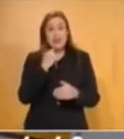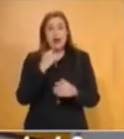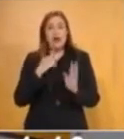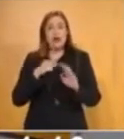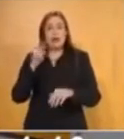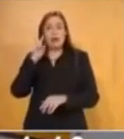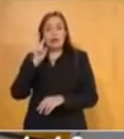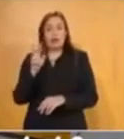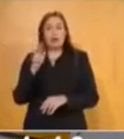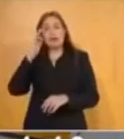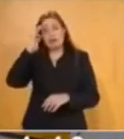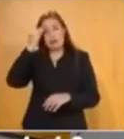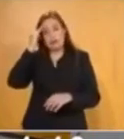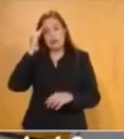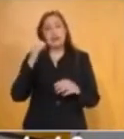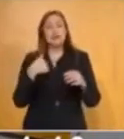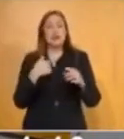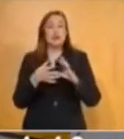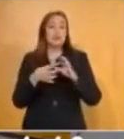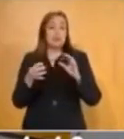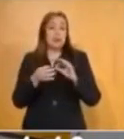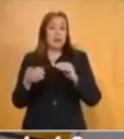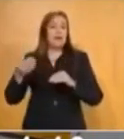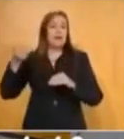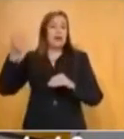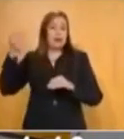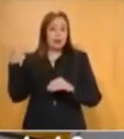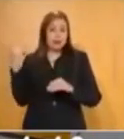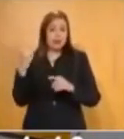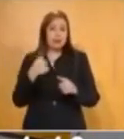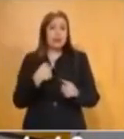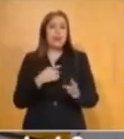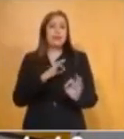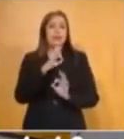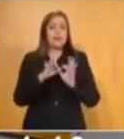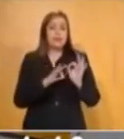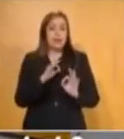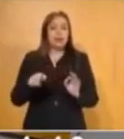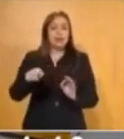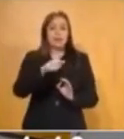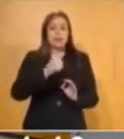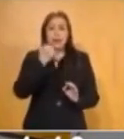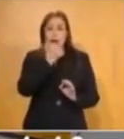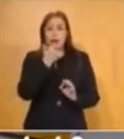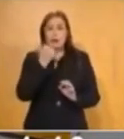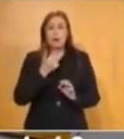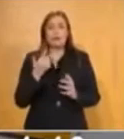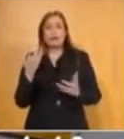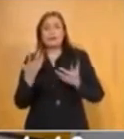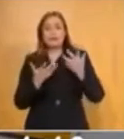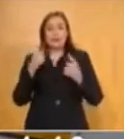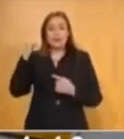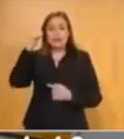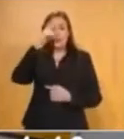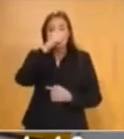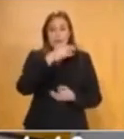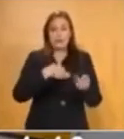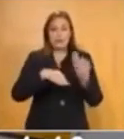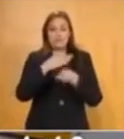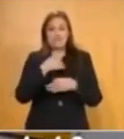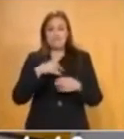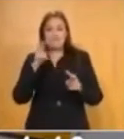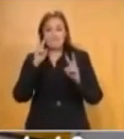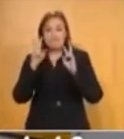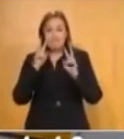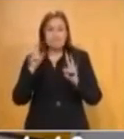comenzó, explicaba al inicio que estamos tratando de ayudar a los estudiantes que no habían comprendido la mayor parte del contenido que se vio en las